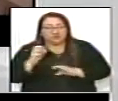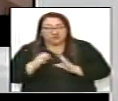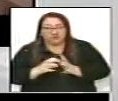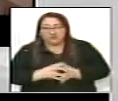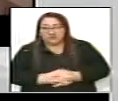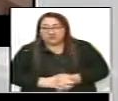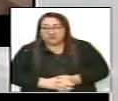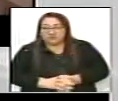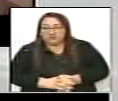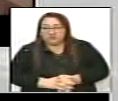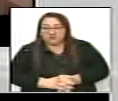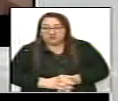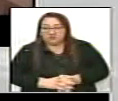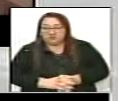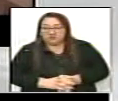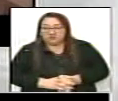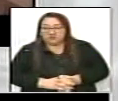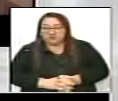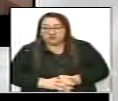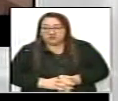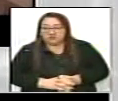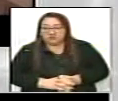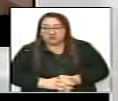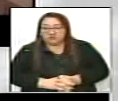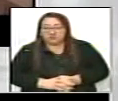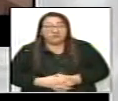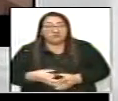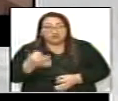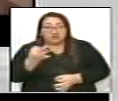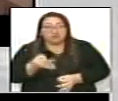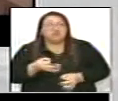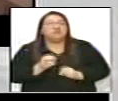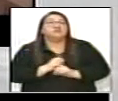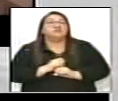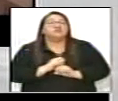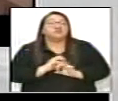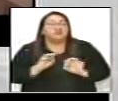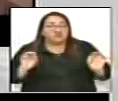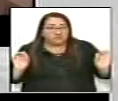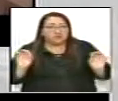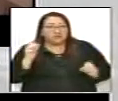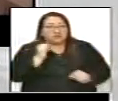proyecto. Aclaró además que es absolutamente transparente y el